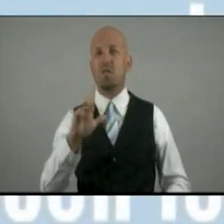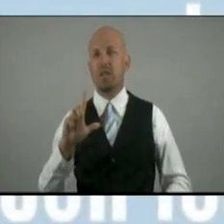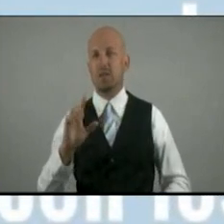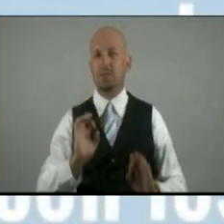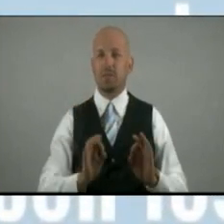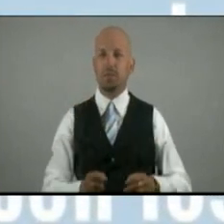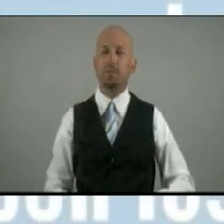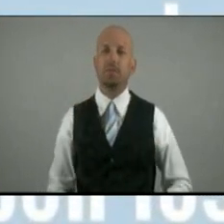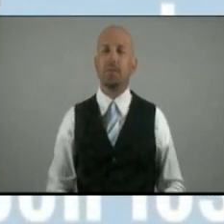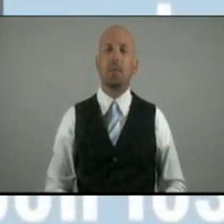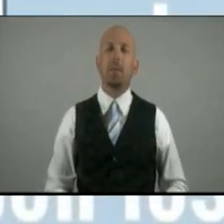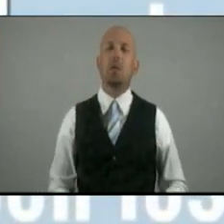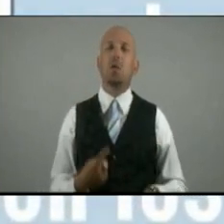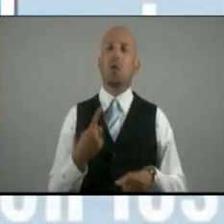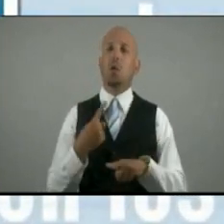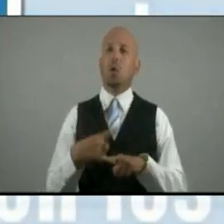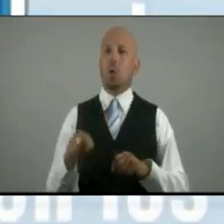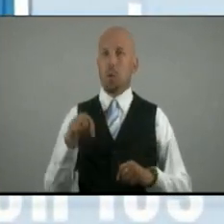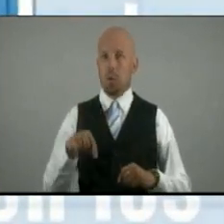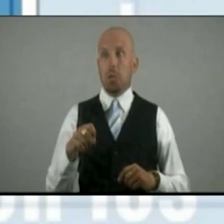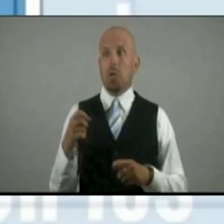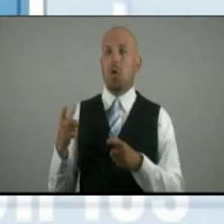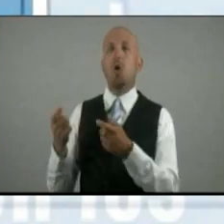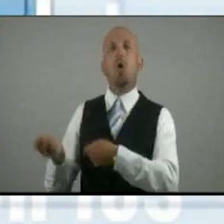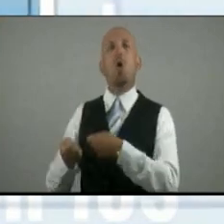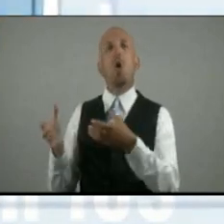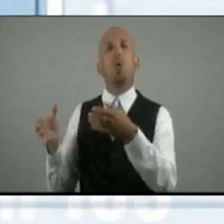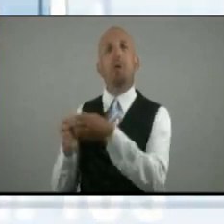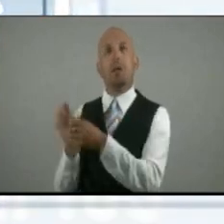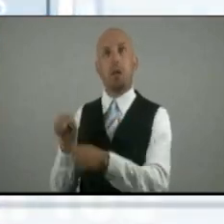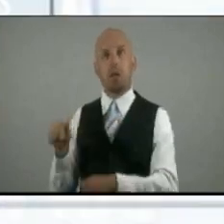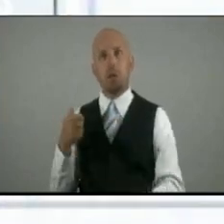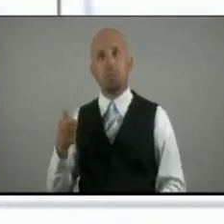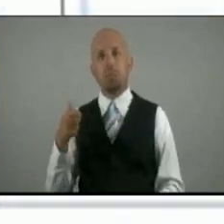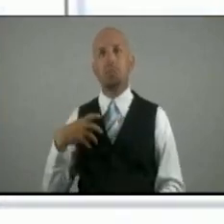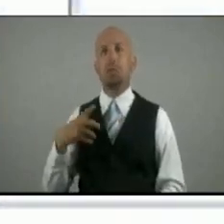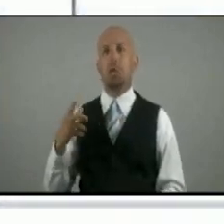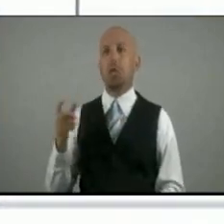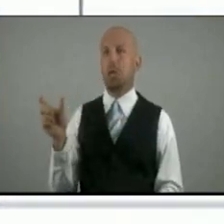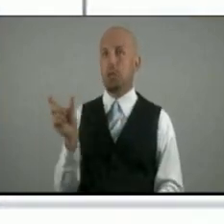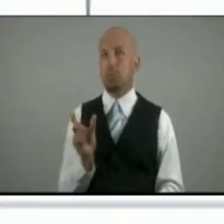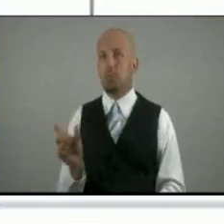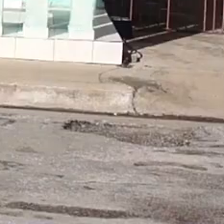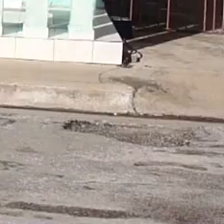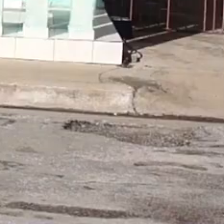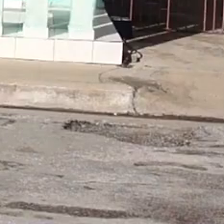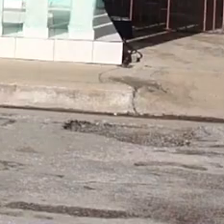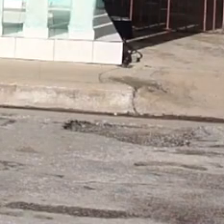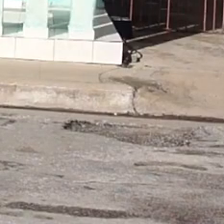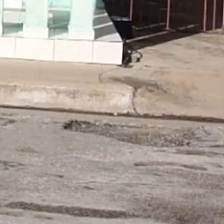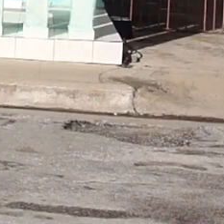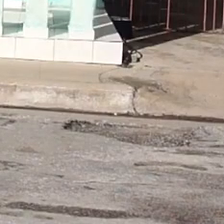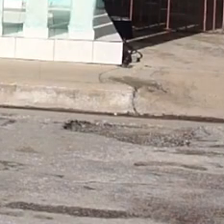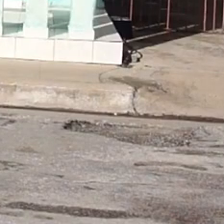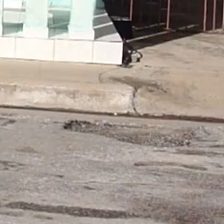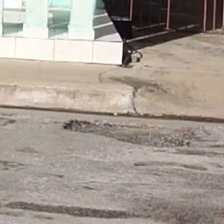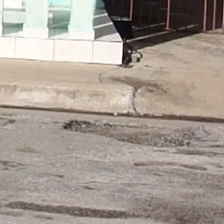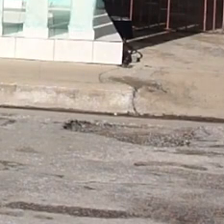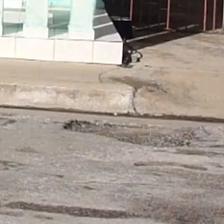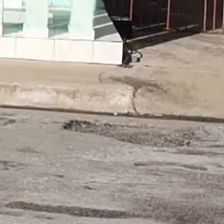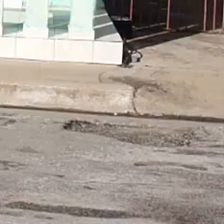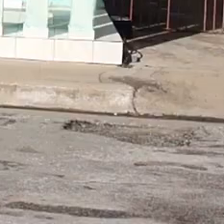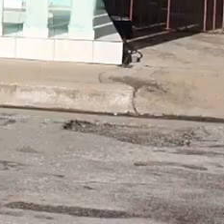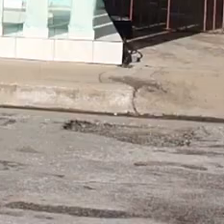totalidad y muy buen trabajo tienen ellos ellos todos lo utilizan a partir del comercio electrónico Aunque la bancarización